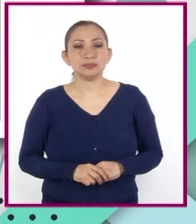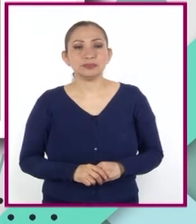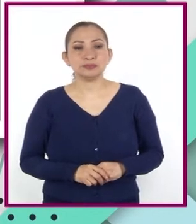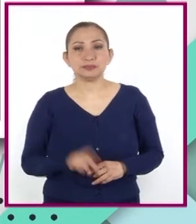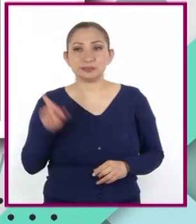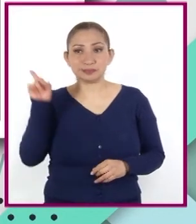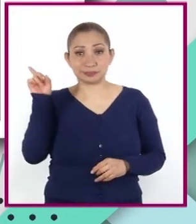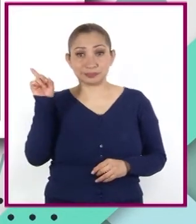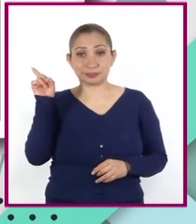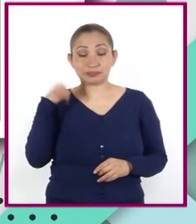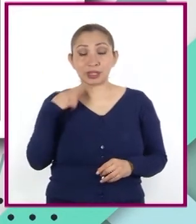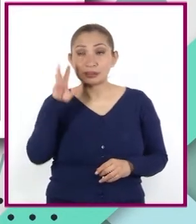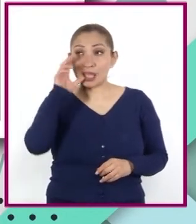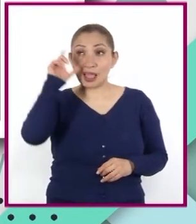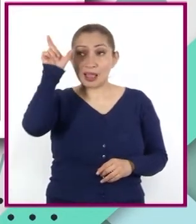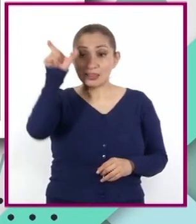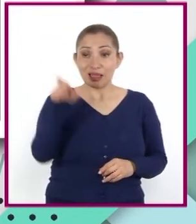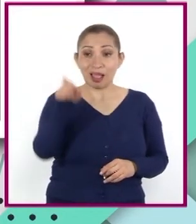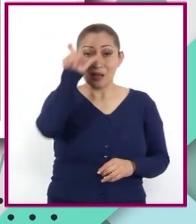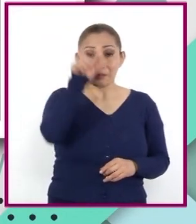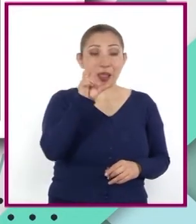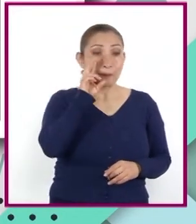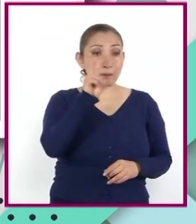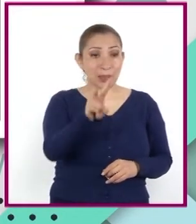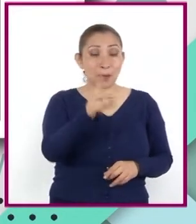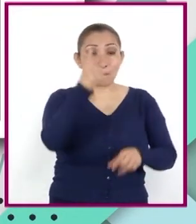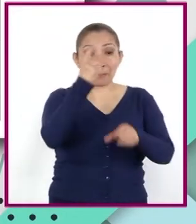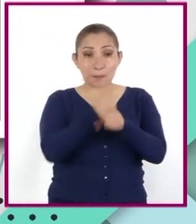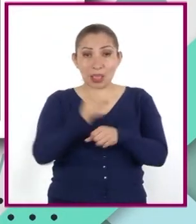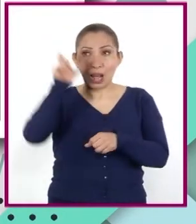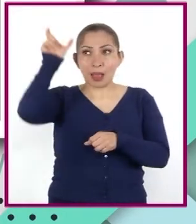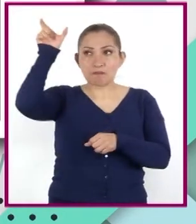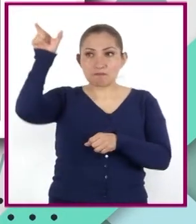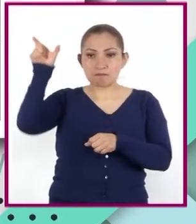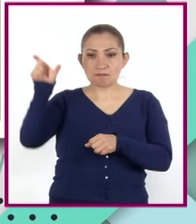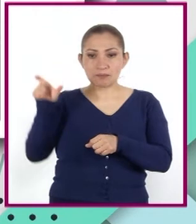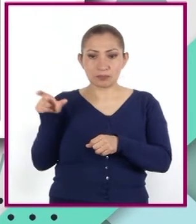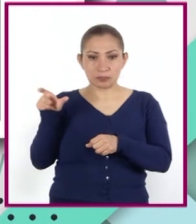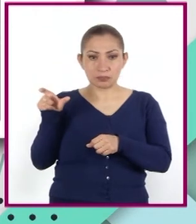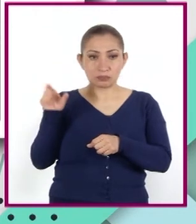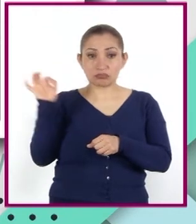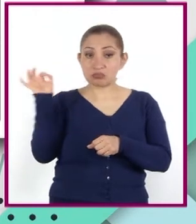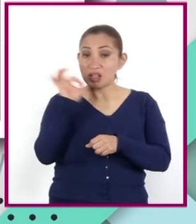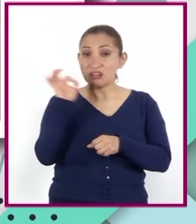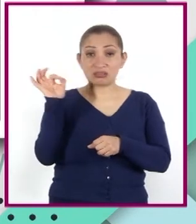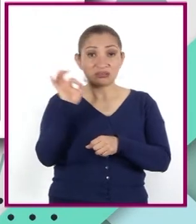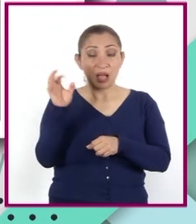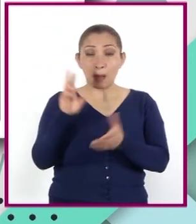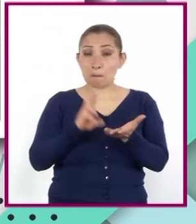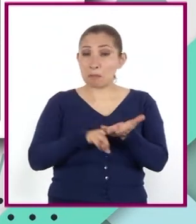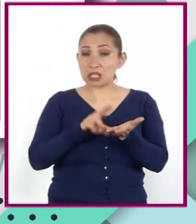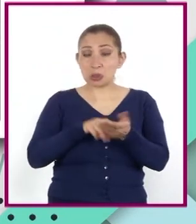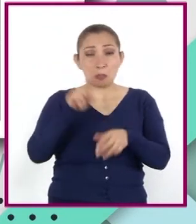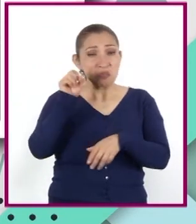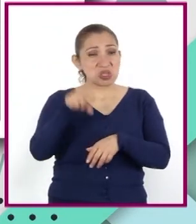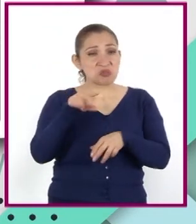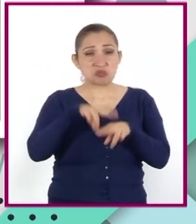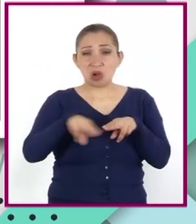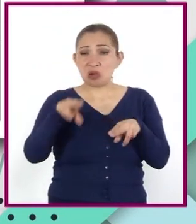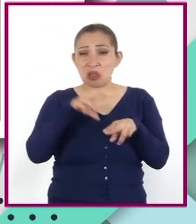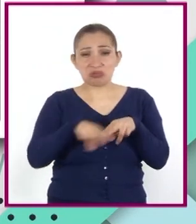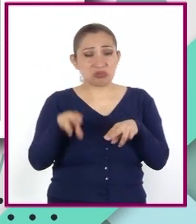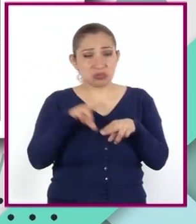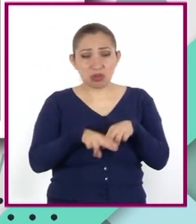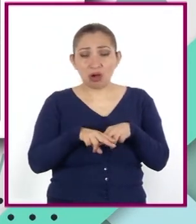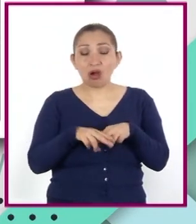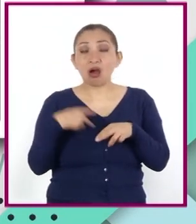En la tabla desglosada podemos ver que en la primera fila, si no se disminuye el precio, se